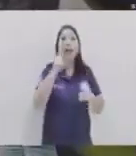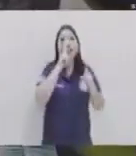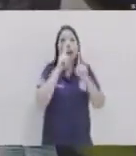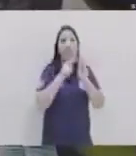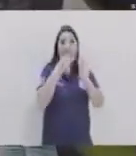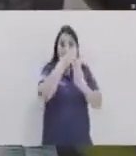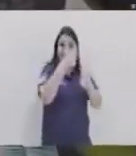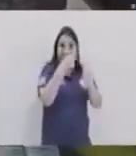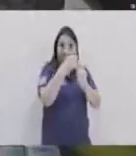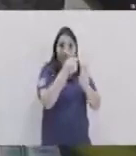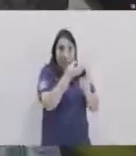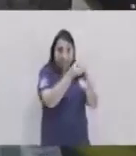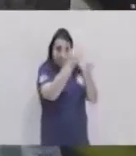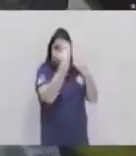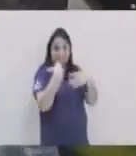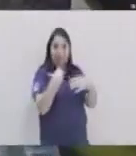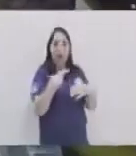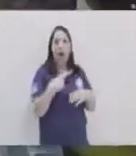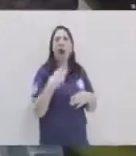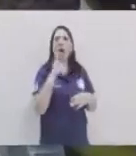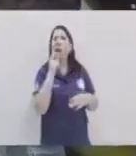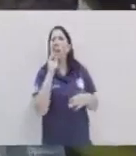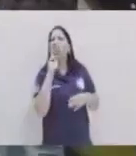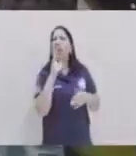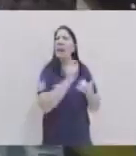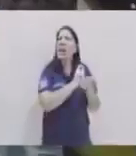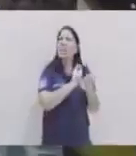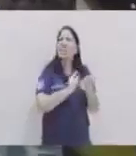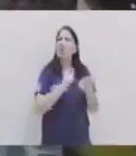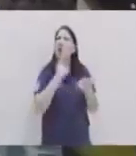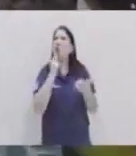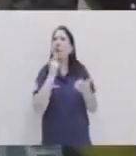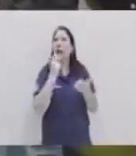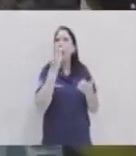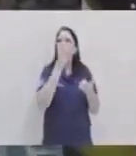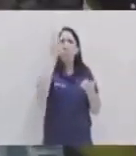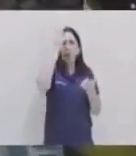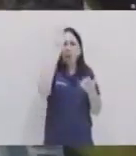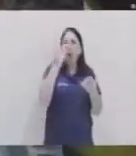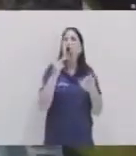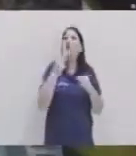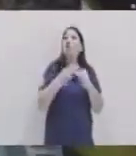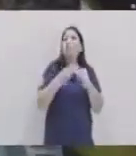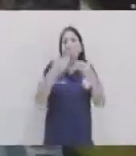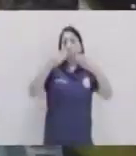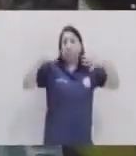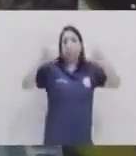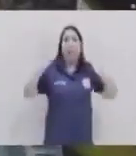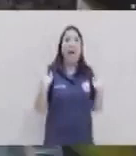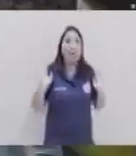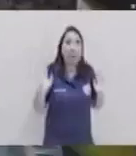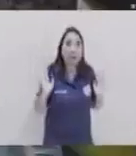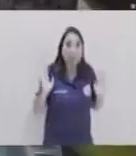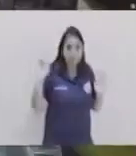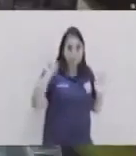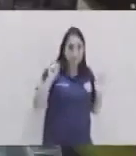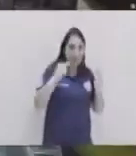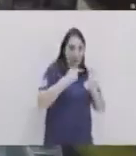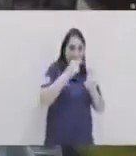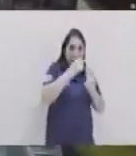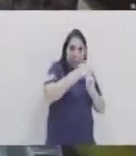es anónima, es decir, no se conoce un autor. ¿Por qué crees tú que sería que las 3 comparten ser